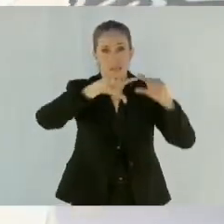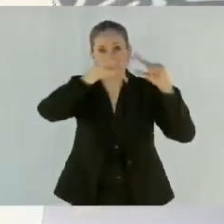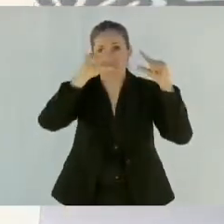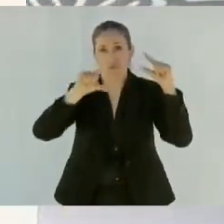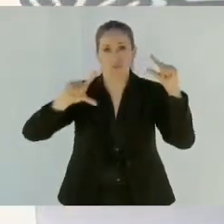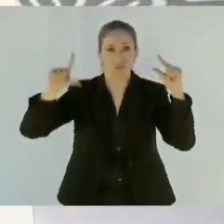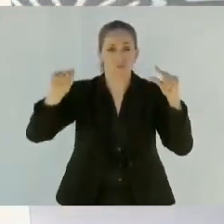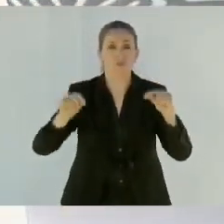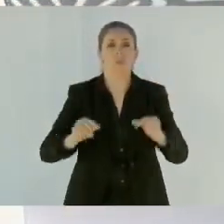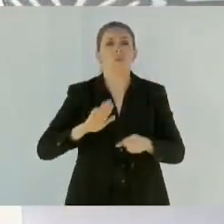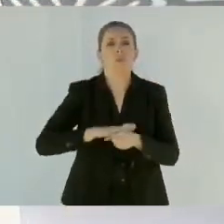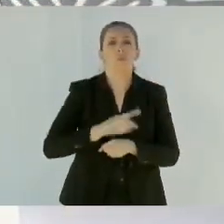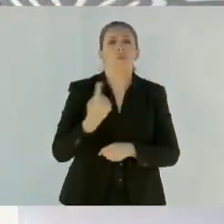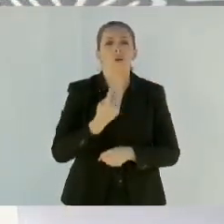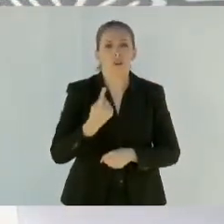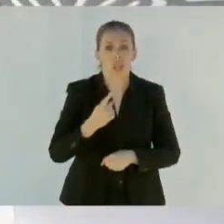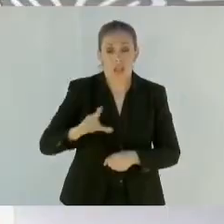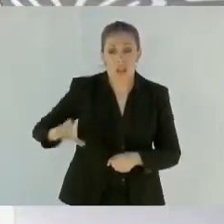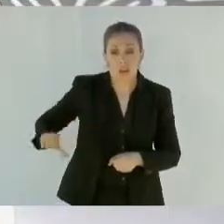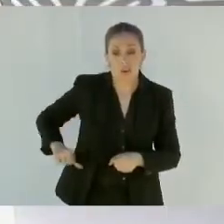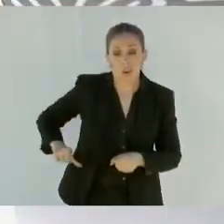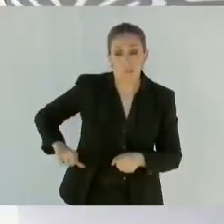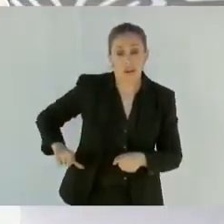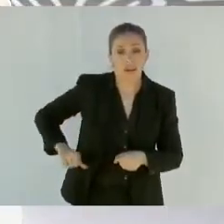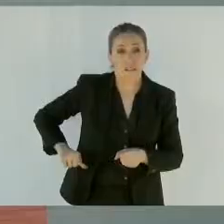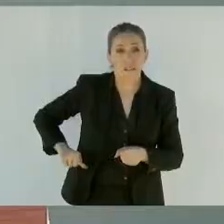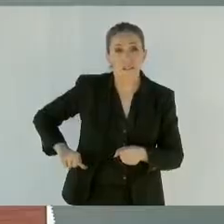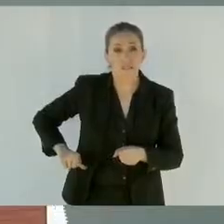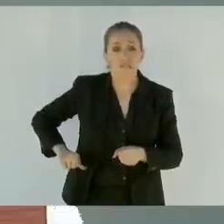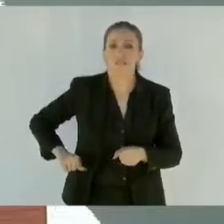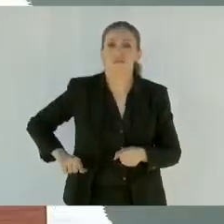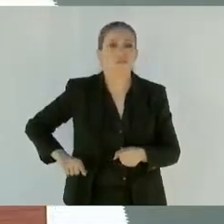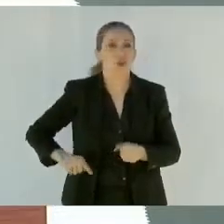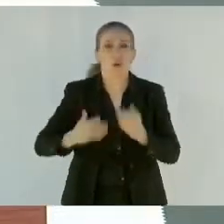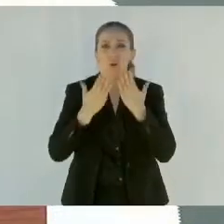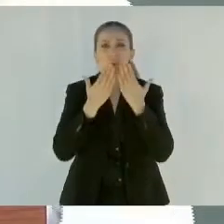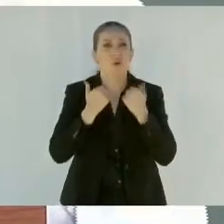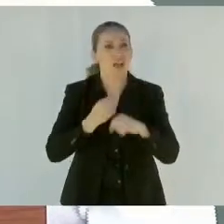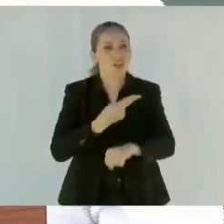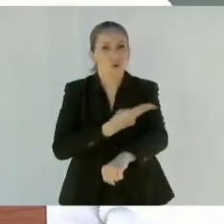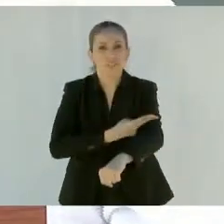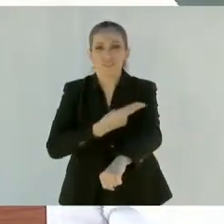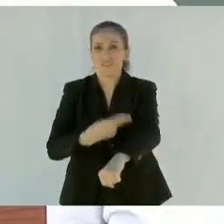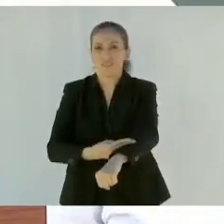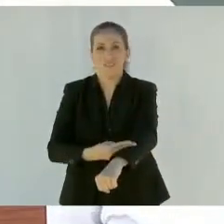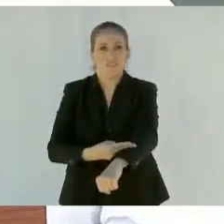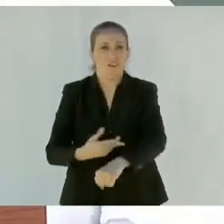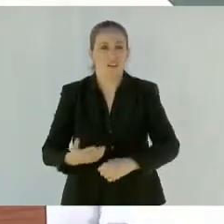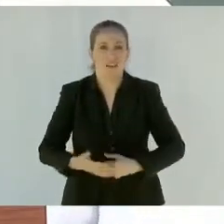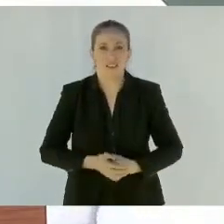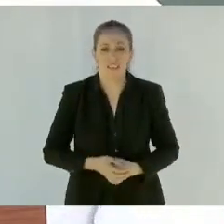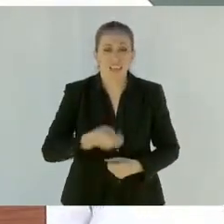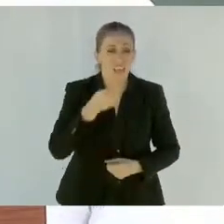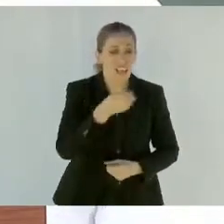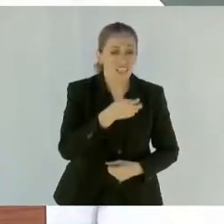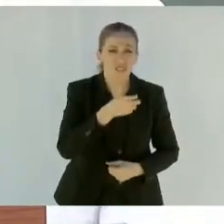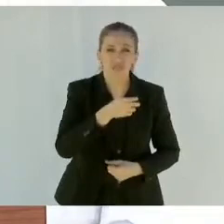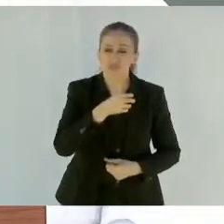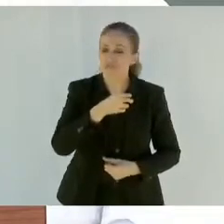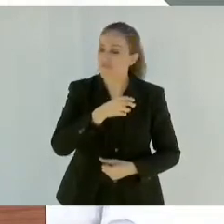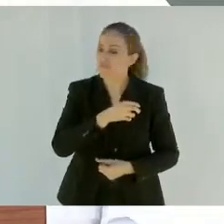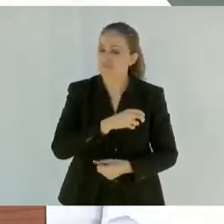los gobernantes. La corrupción es lo que ha dado al traste con todo y es la causa